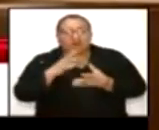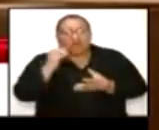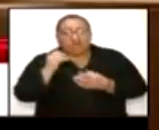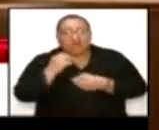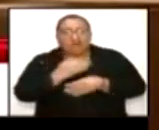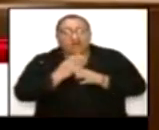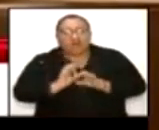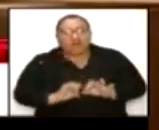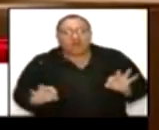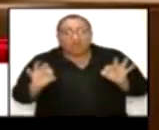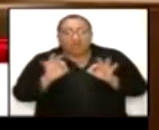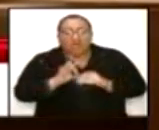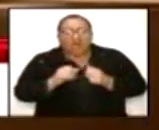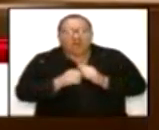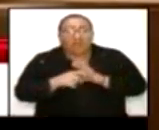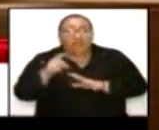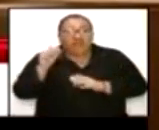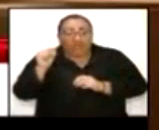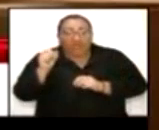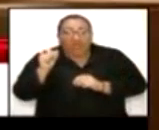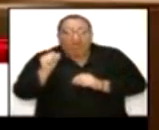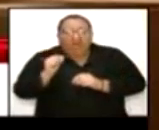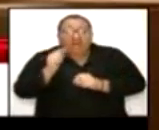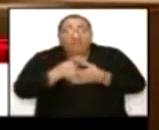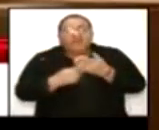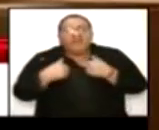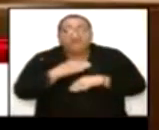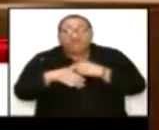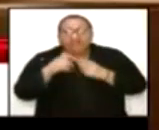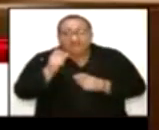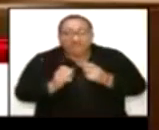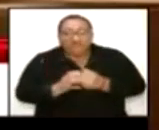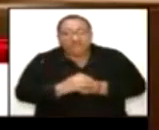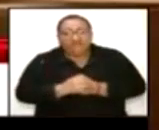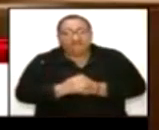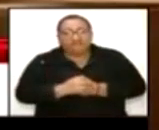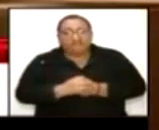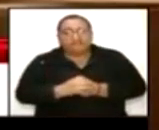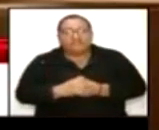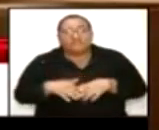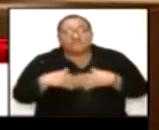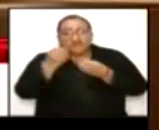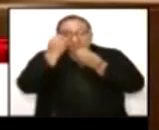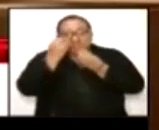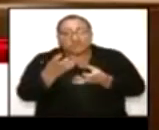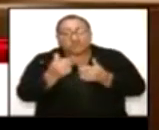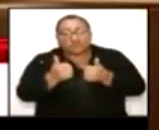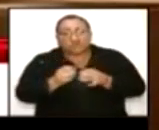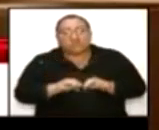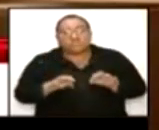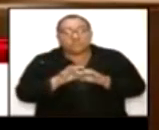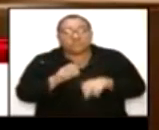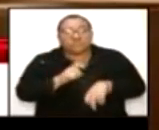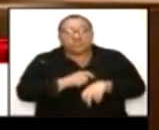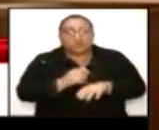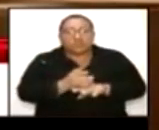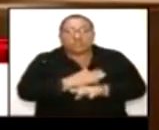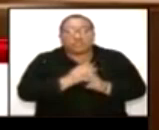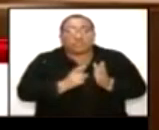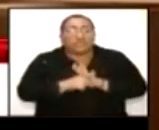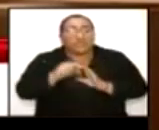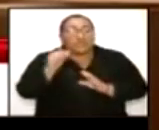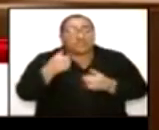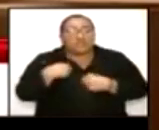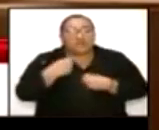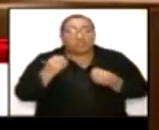de manera enunciativa el derecho que tiene toda persona a ser informada adecuada y oportunamente de los